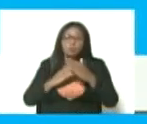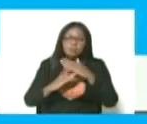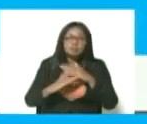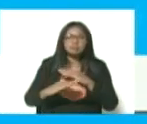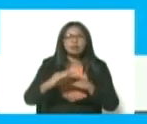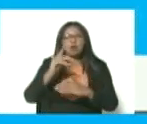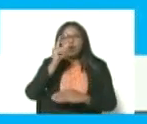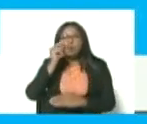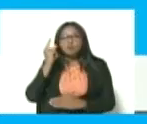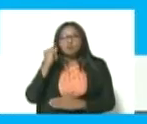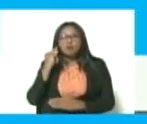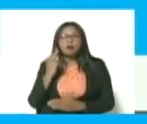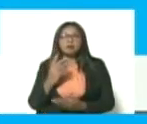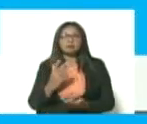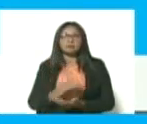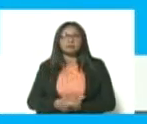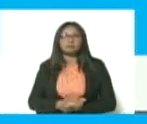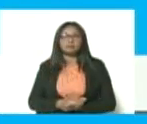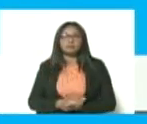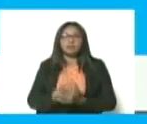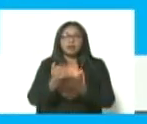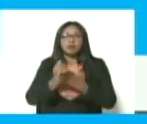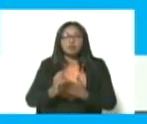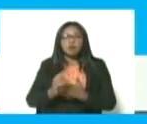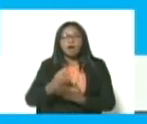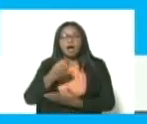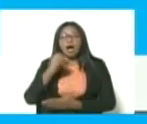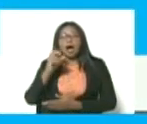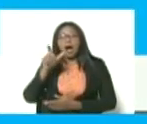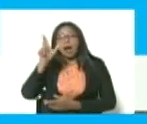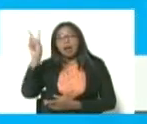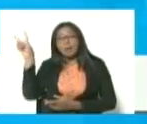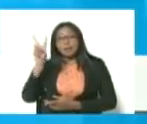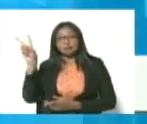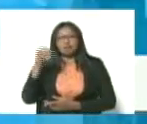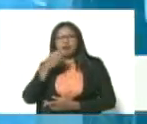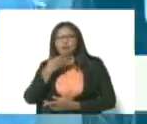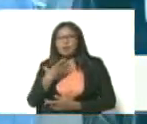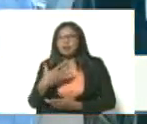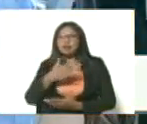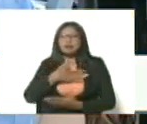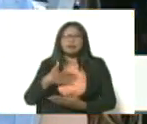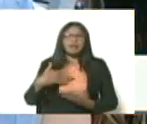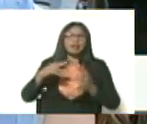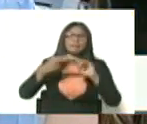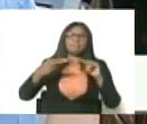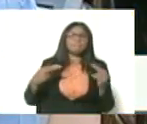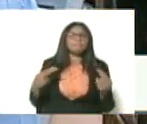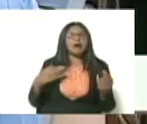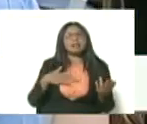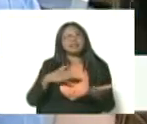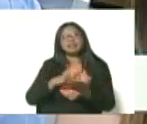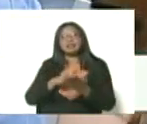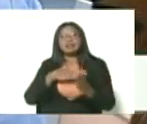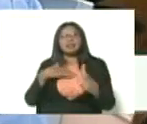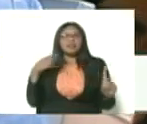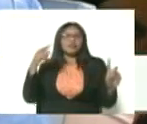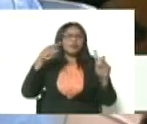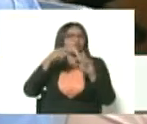humilde. Ayuda a la Venezuela buena, a la Venezuela que quiere paz, que quiere progreso, que quiere